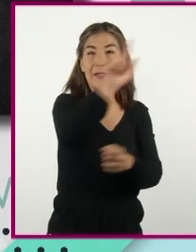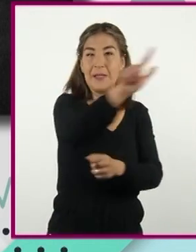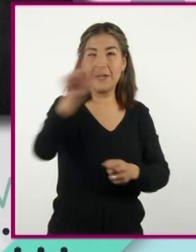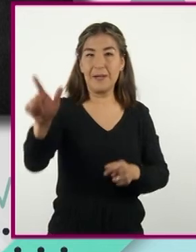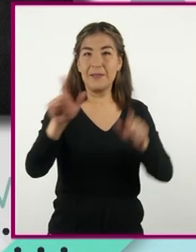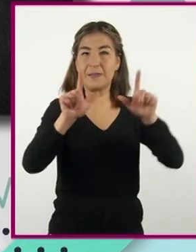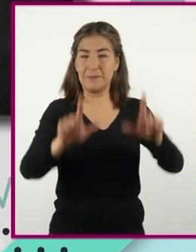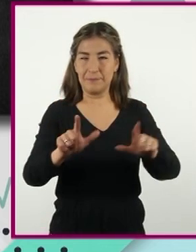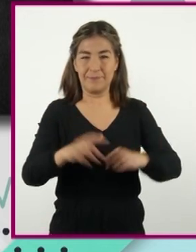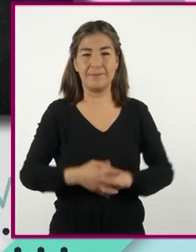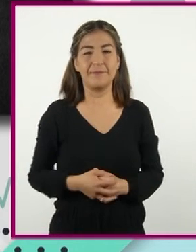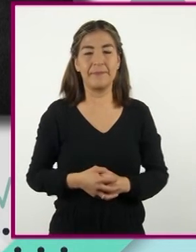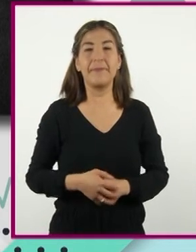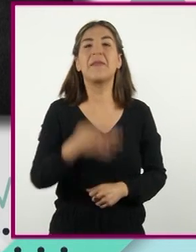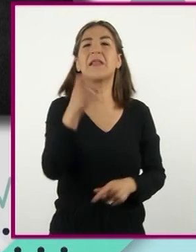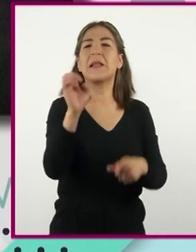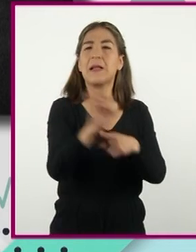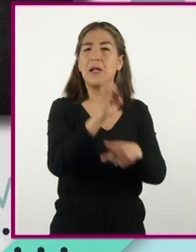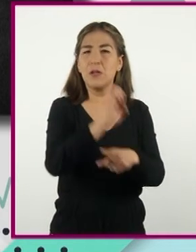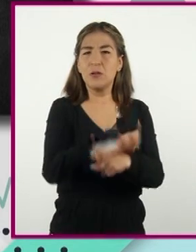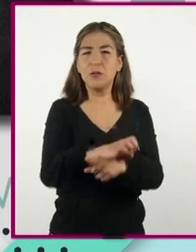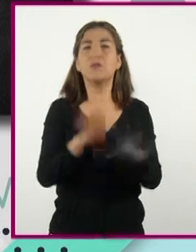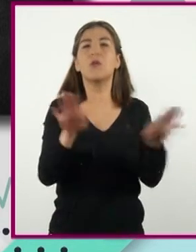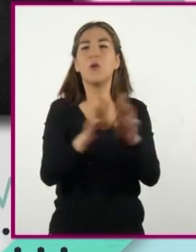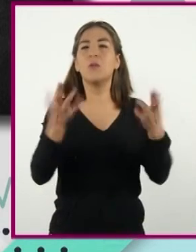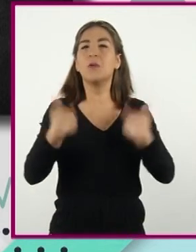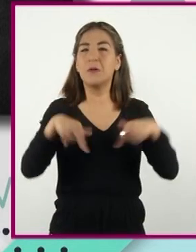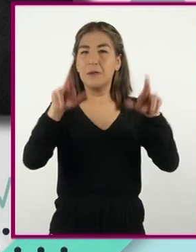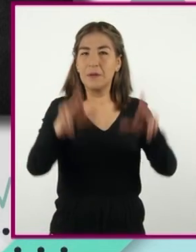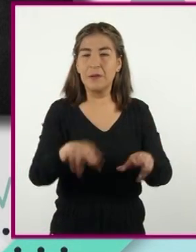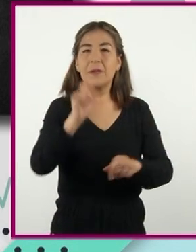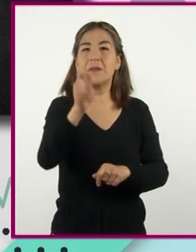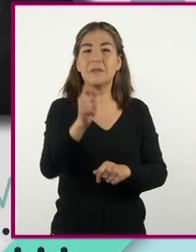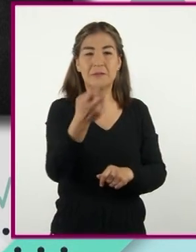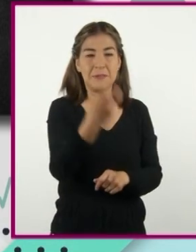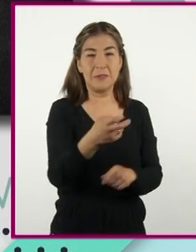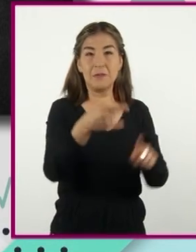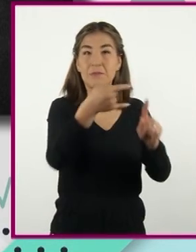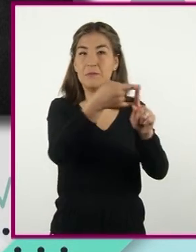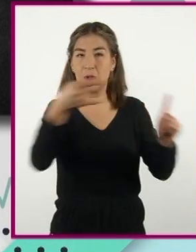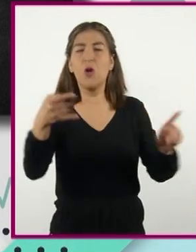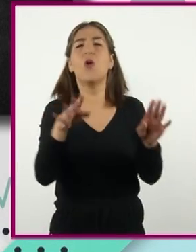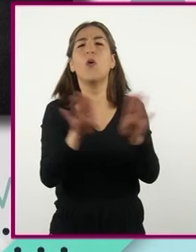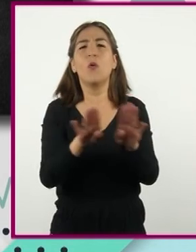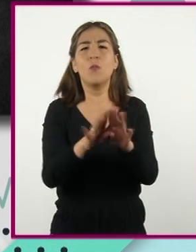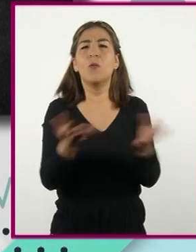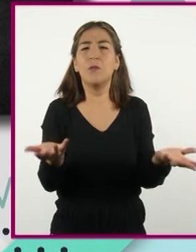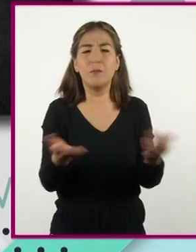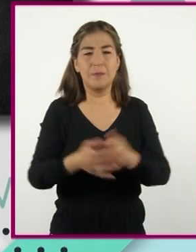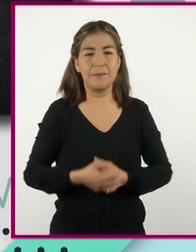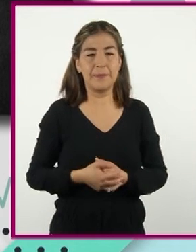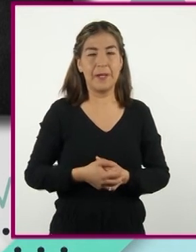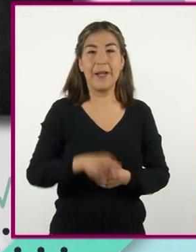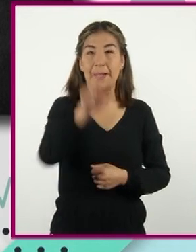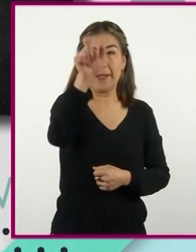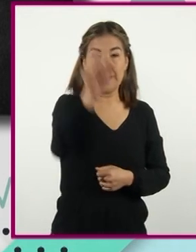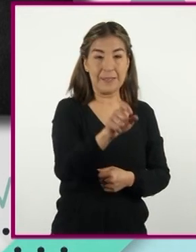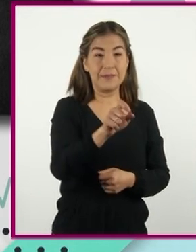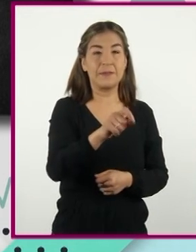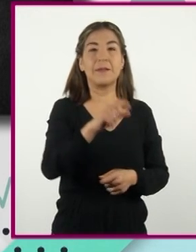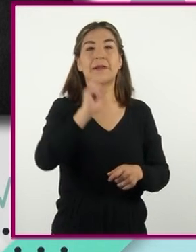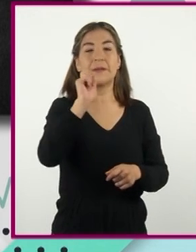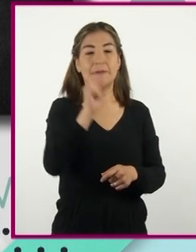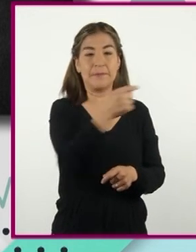lados. Entonces, podemos representar el perímetro de este rectángulo como x entre 2 más